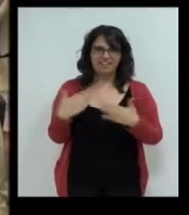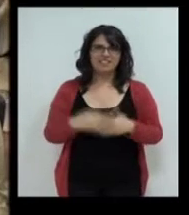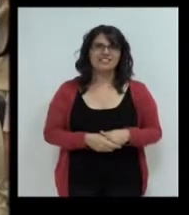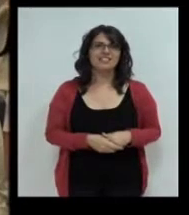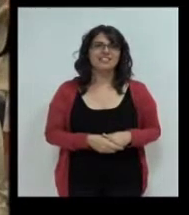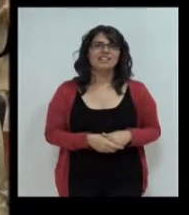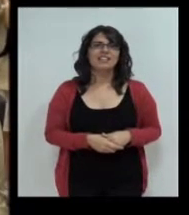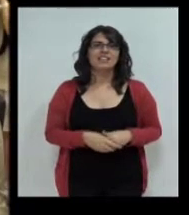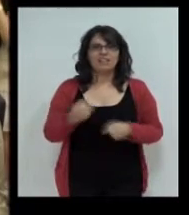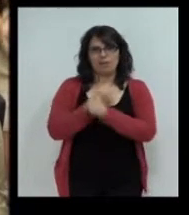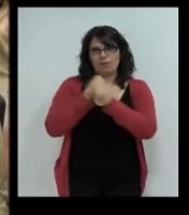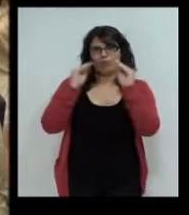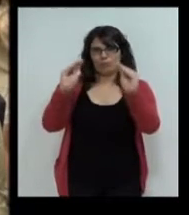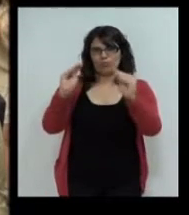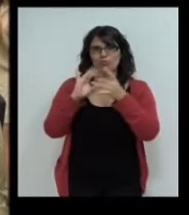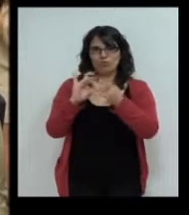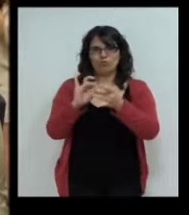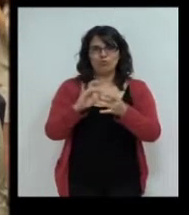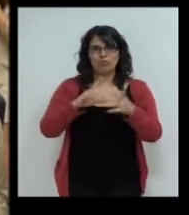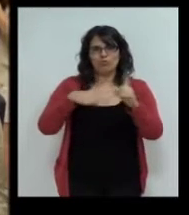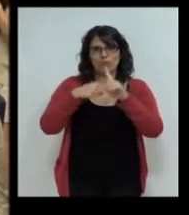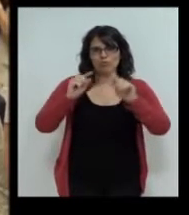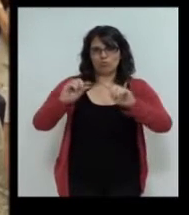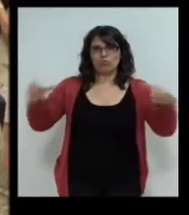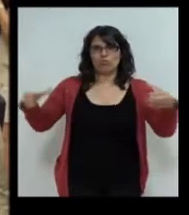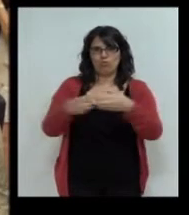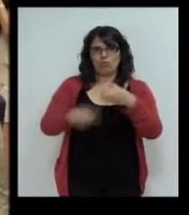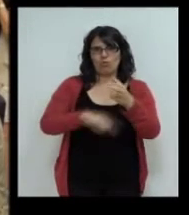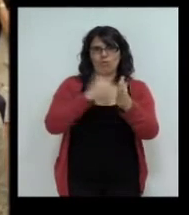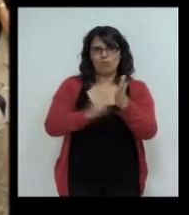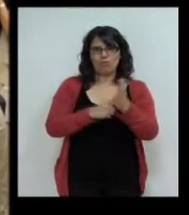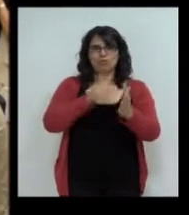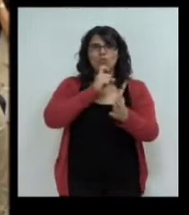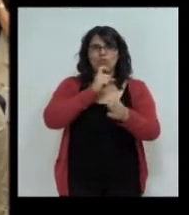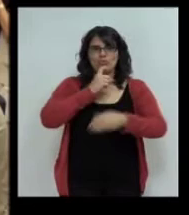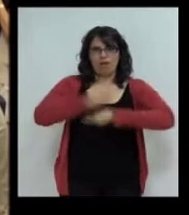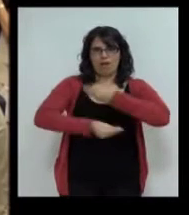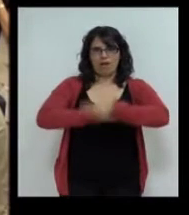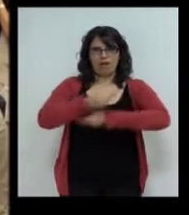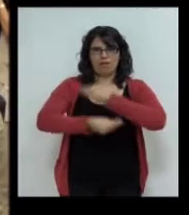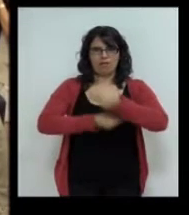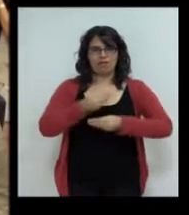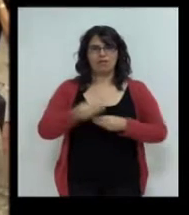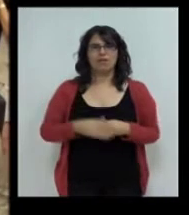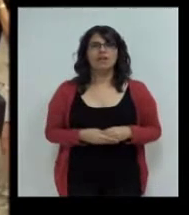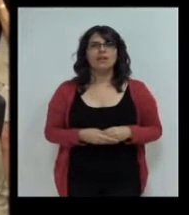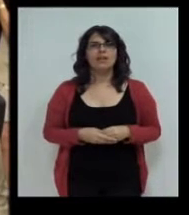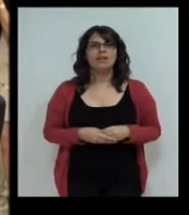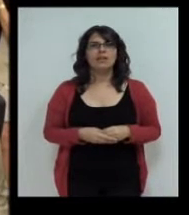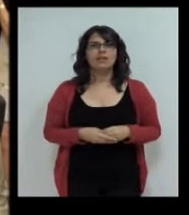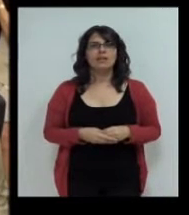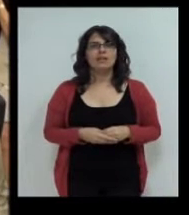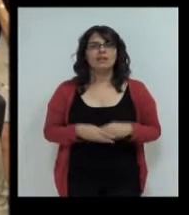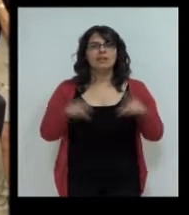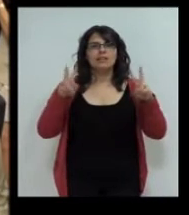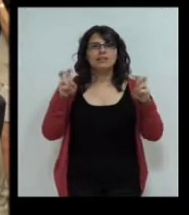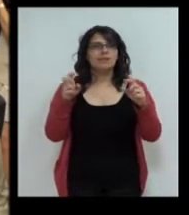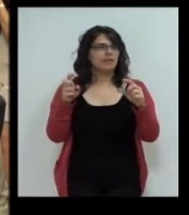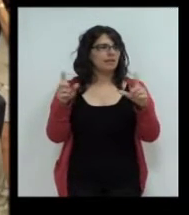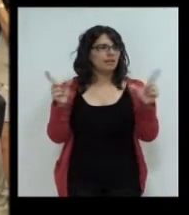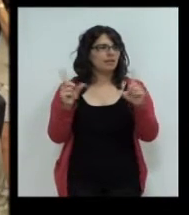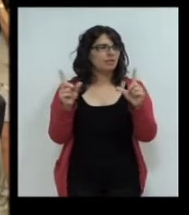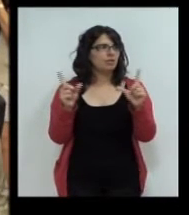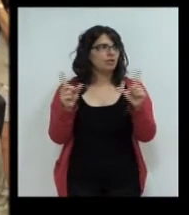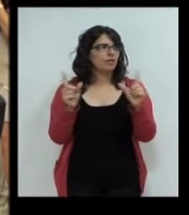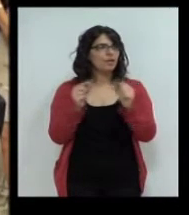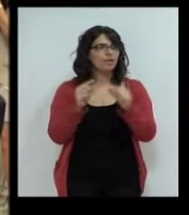de Mediaset y todo lo que significa el grupo entero y el gran salto desde el 2010 a todo el ámbito de la televisión digital y